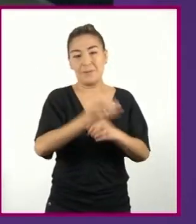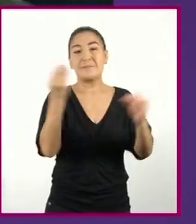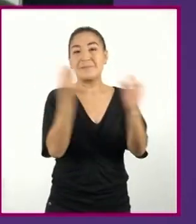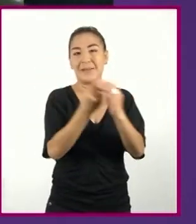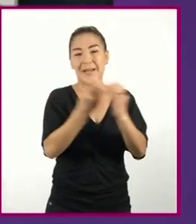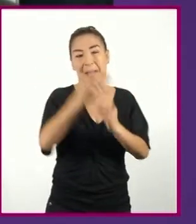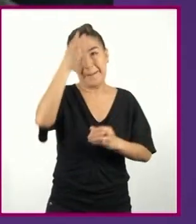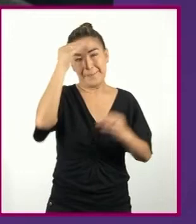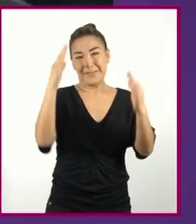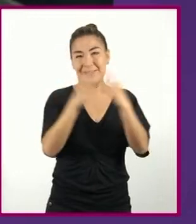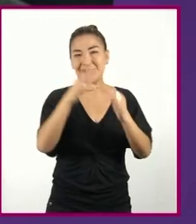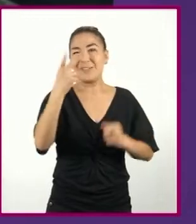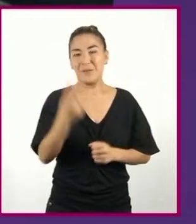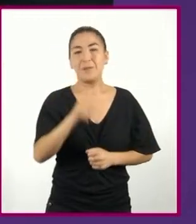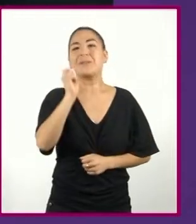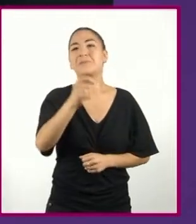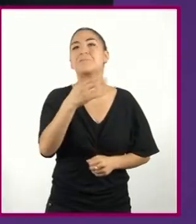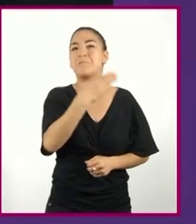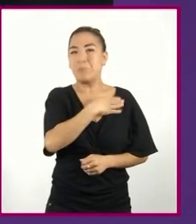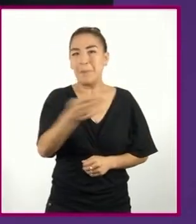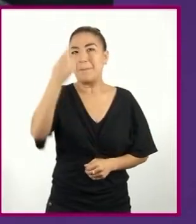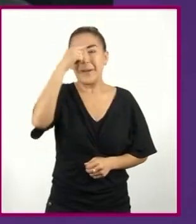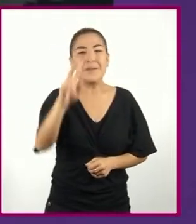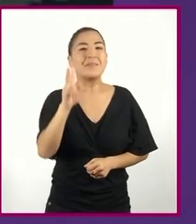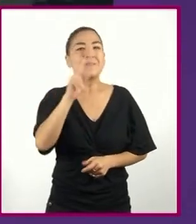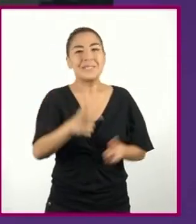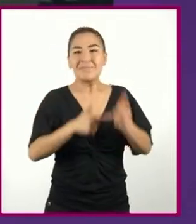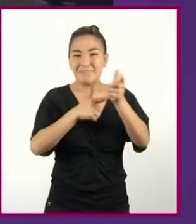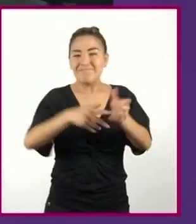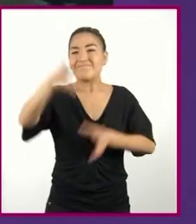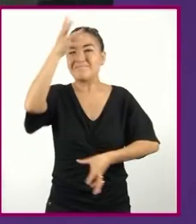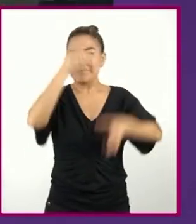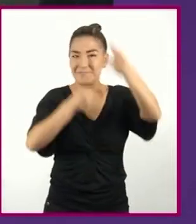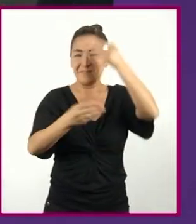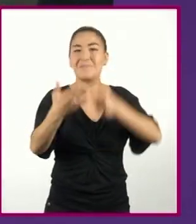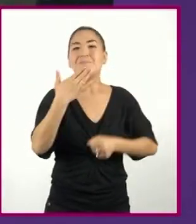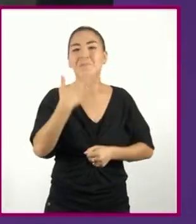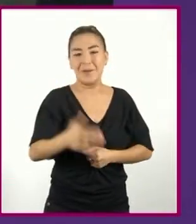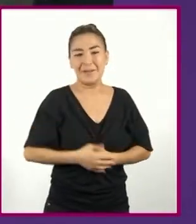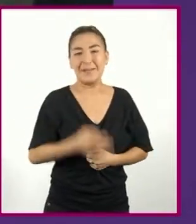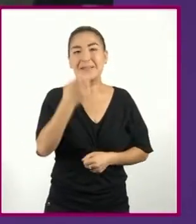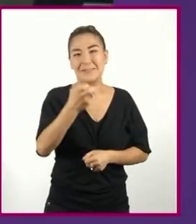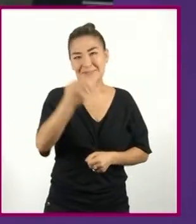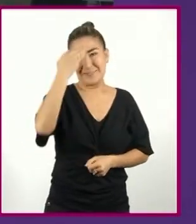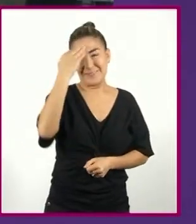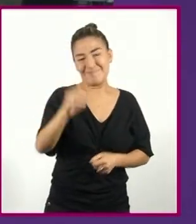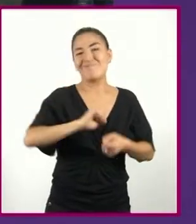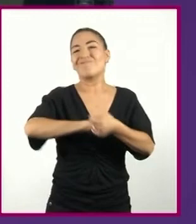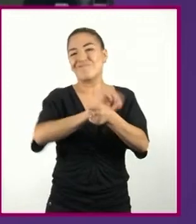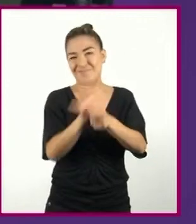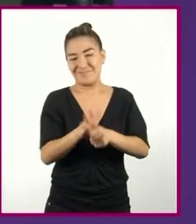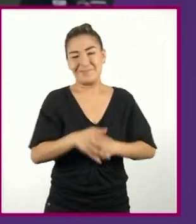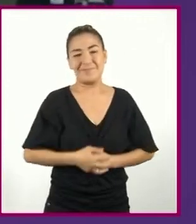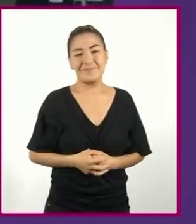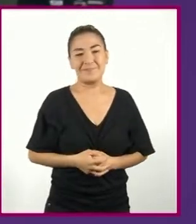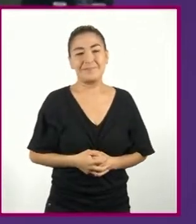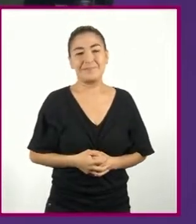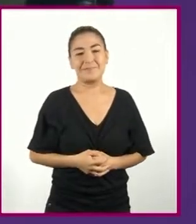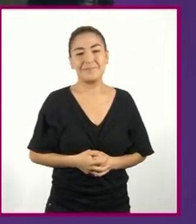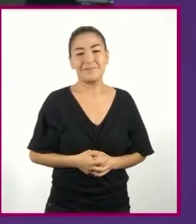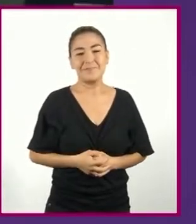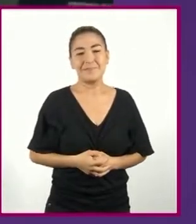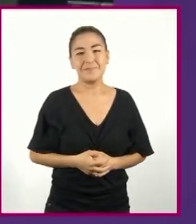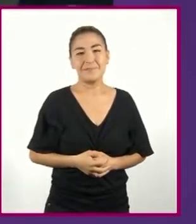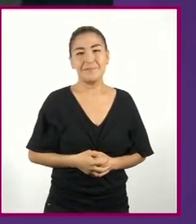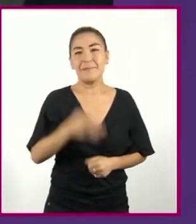en Casa 2 son un buen elemento para seguir adquiriendo conocimientos durante esta pandemia. A